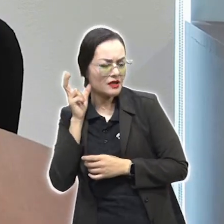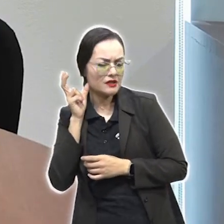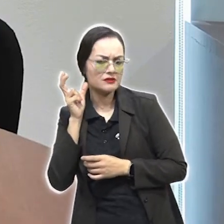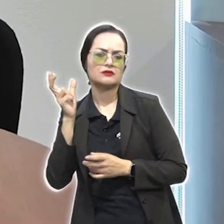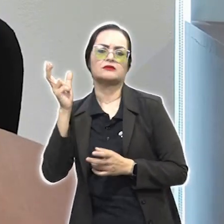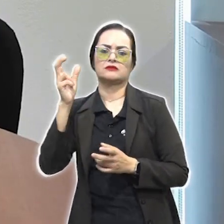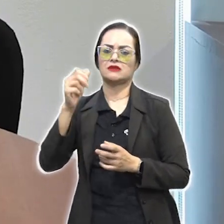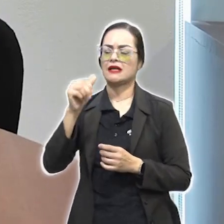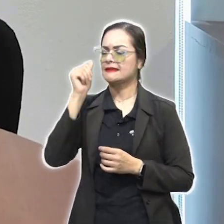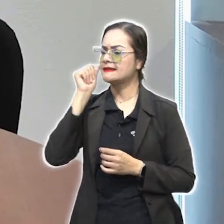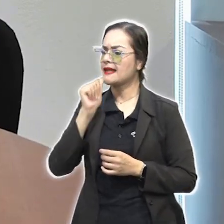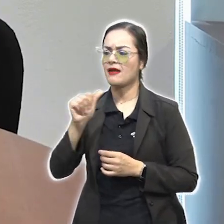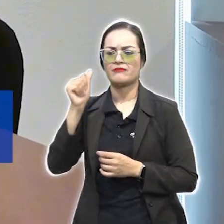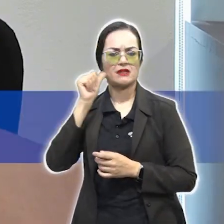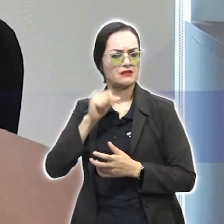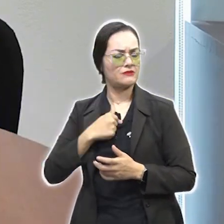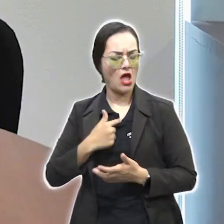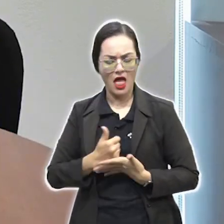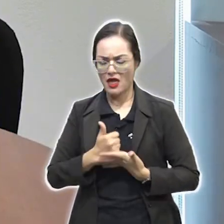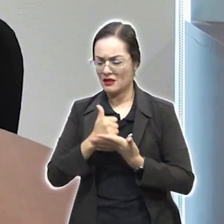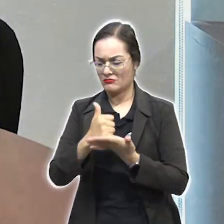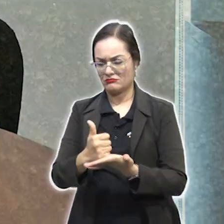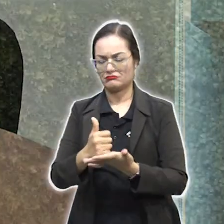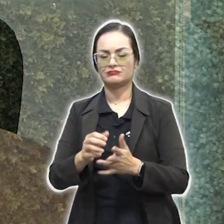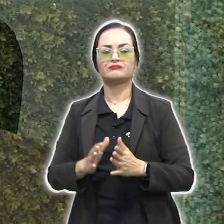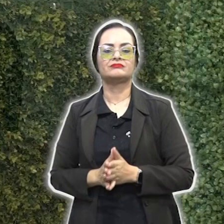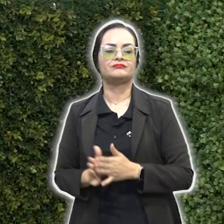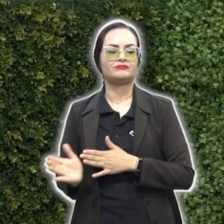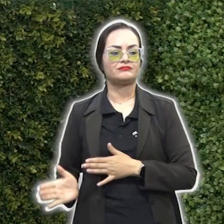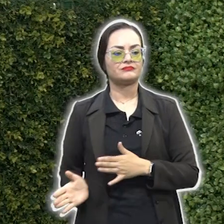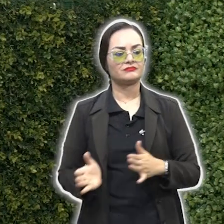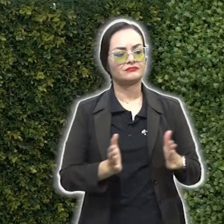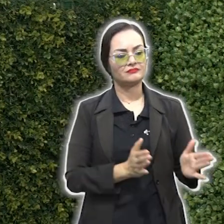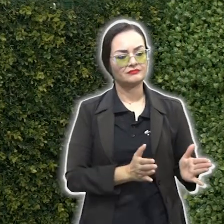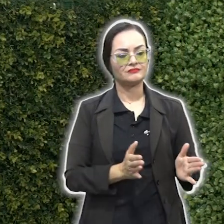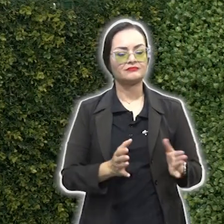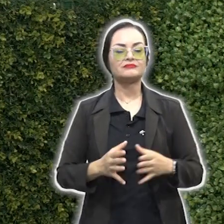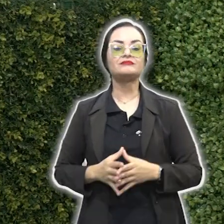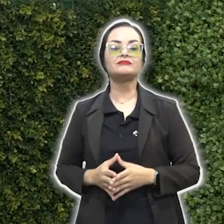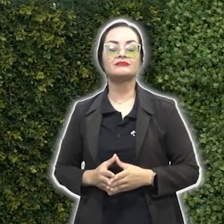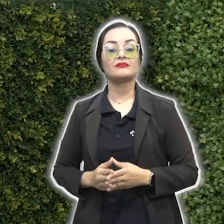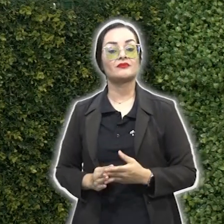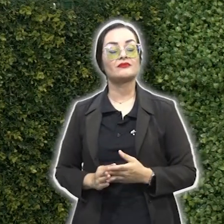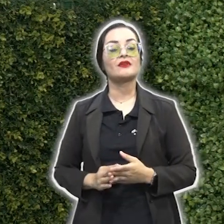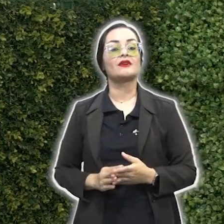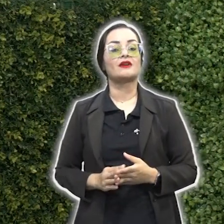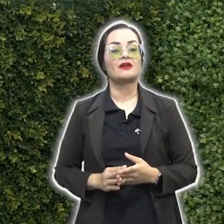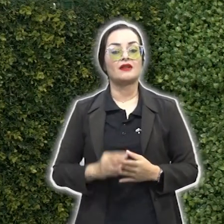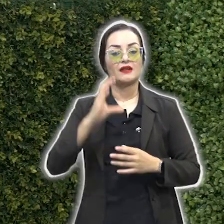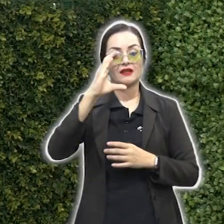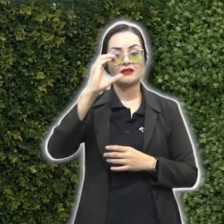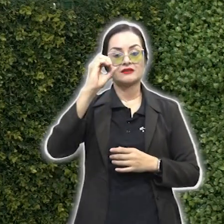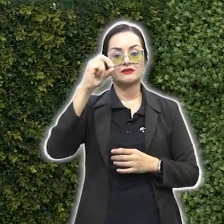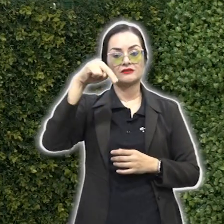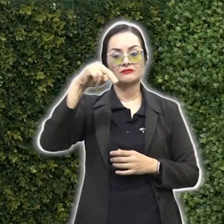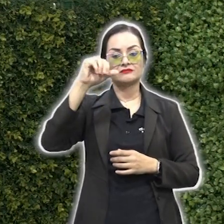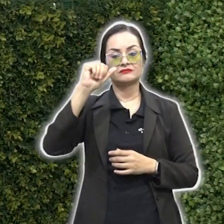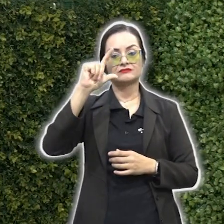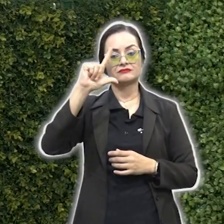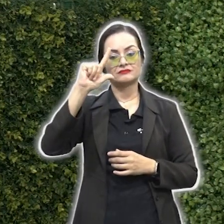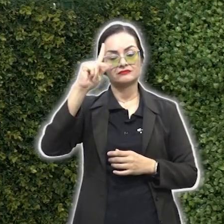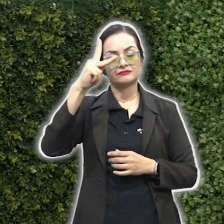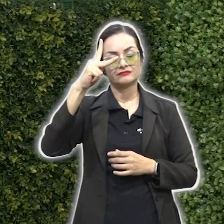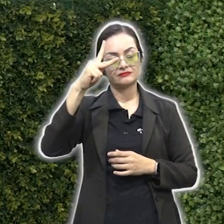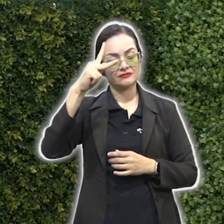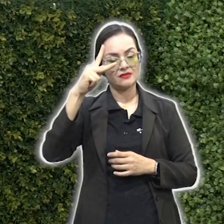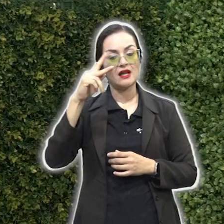escucharlos y escucharlas siempre que sea necesario. Continuando con el Día del Estudiante, el CONALEP